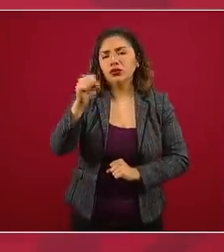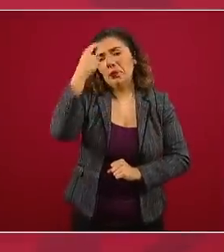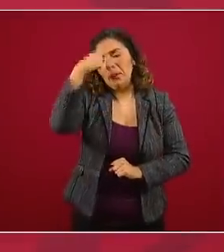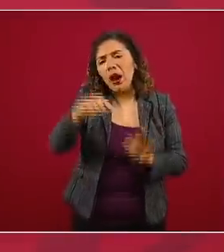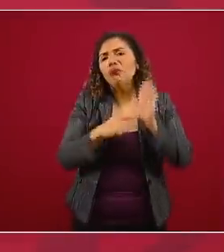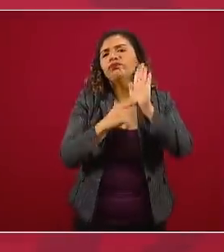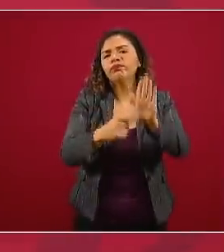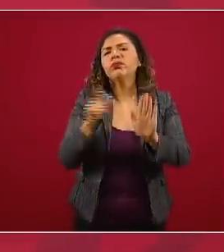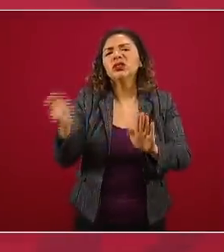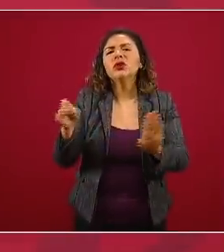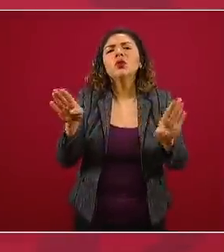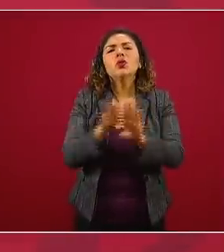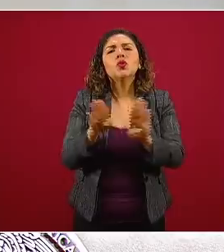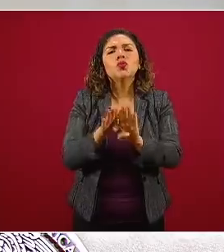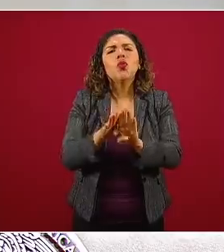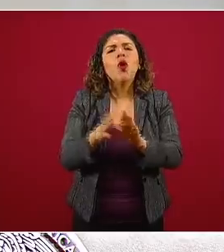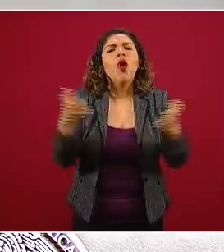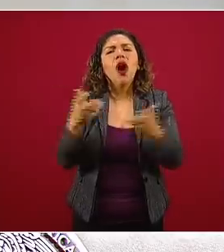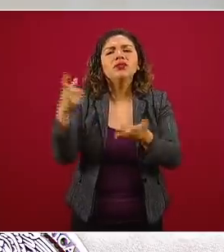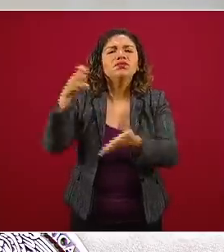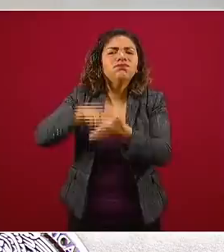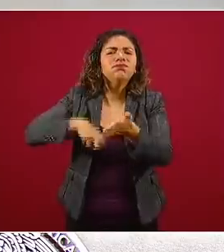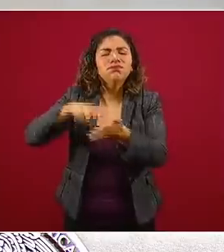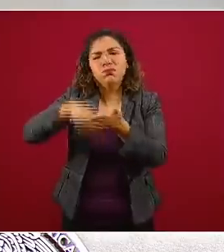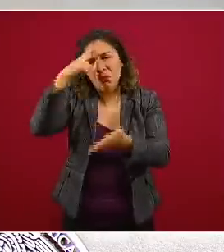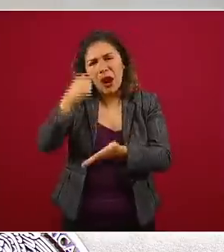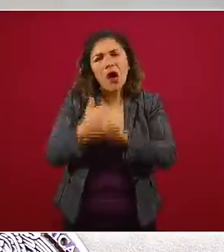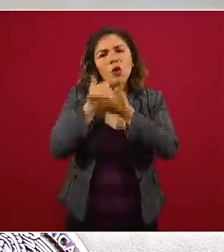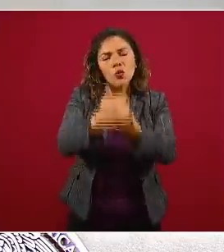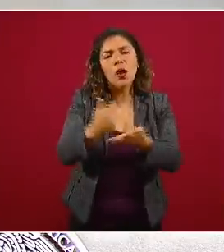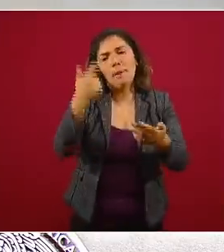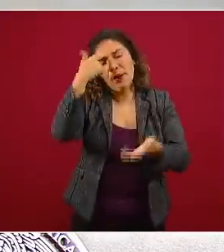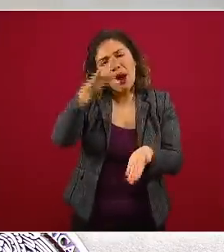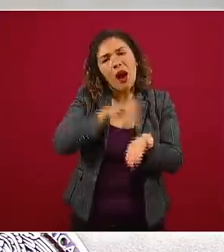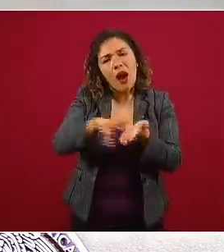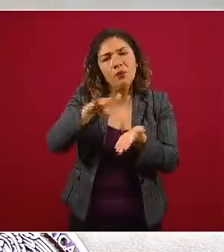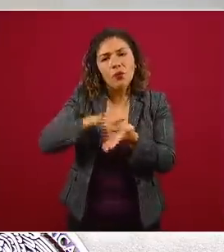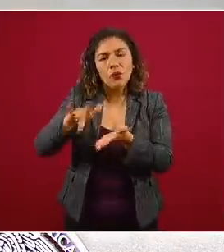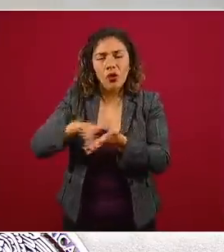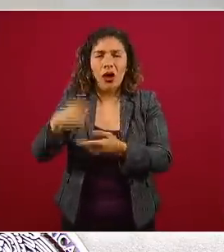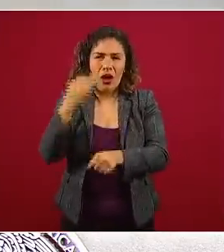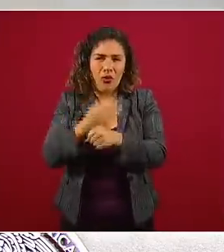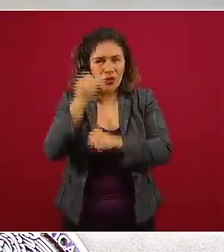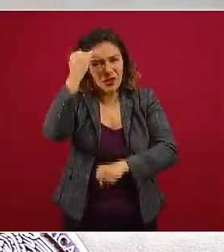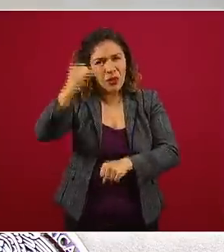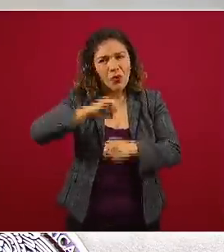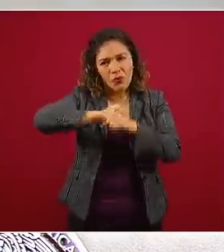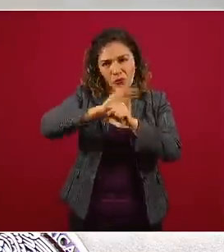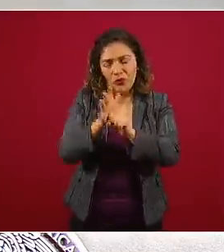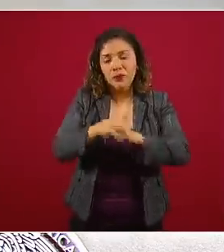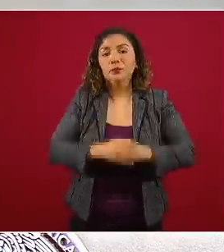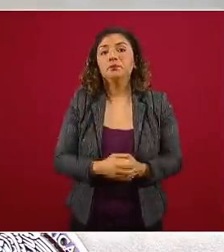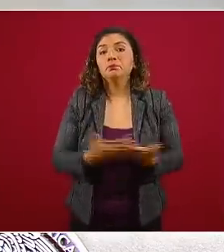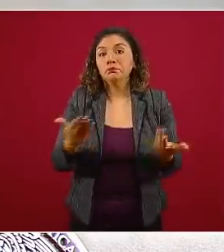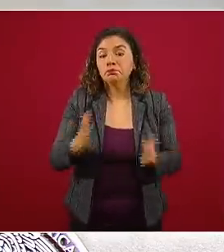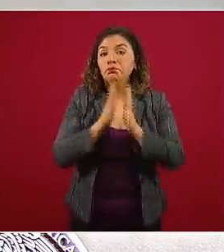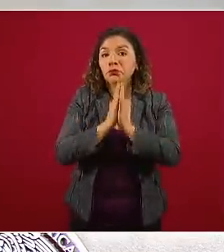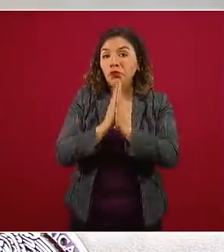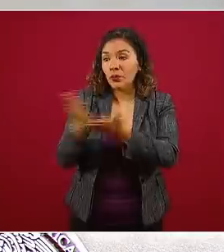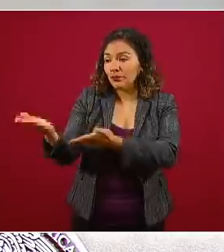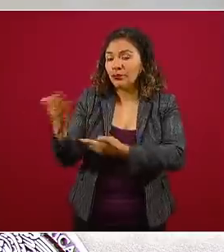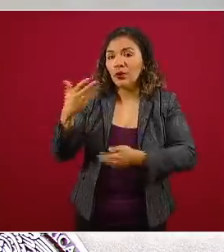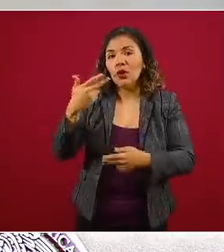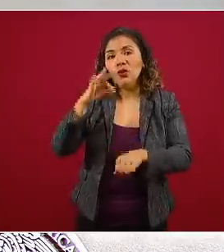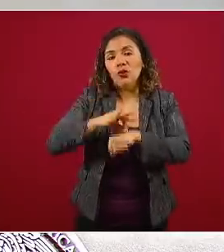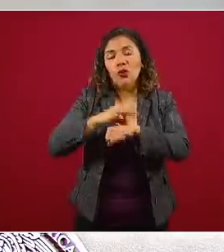la actualización de sus contribuciones en el apoyo de esta pandemia siendo así le pido a hugo